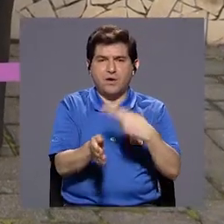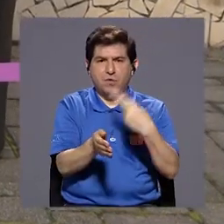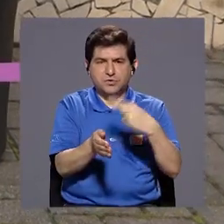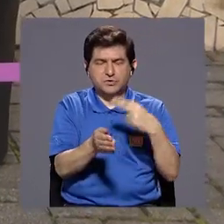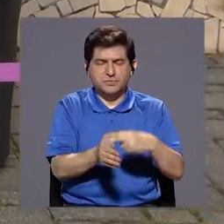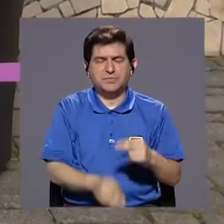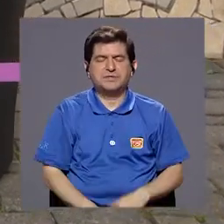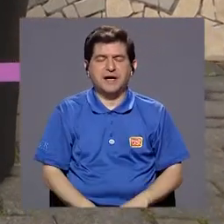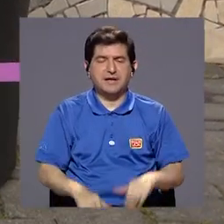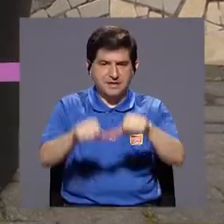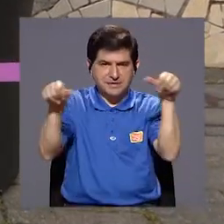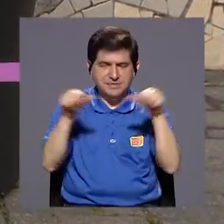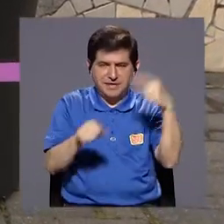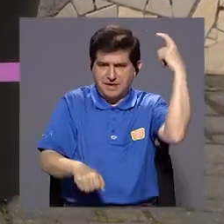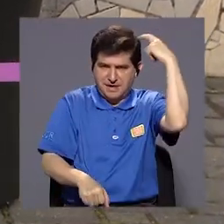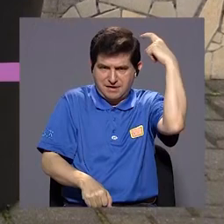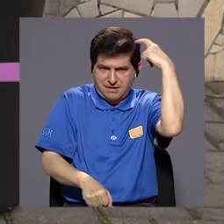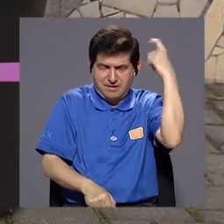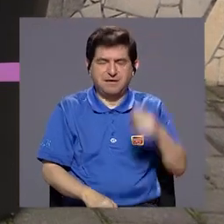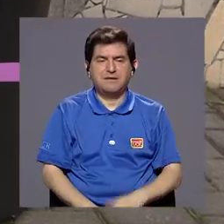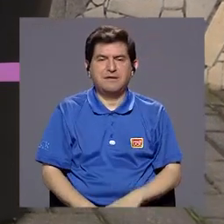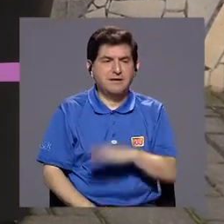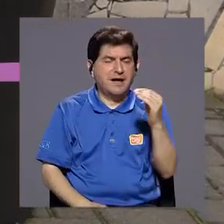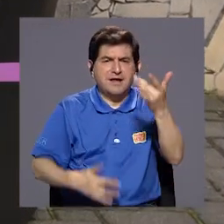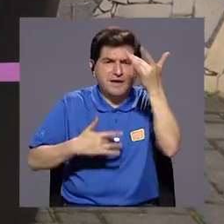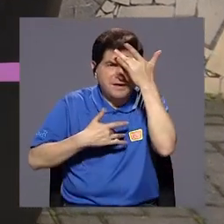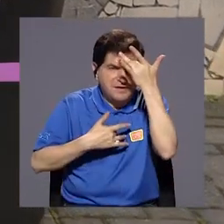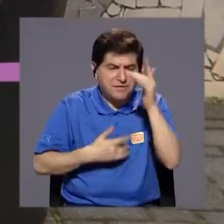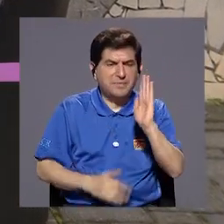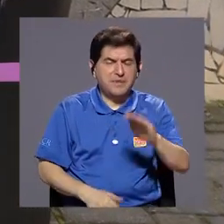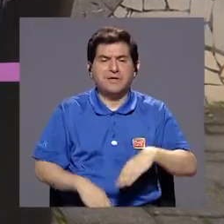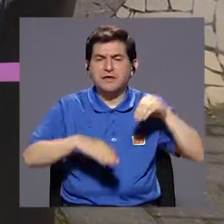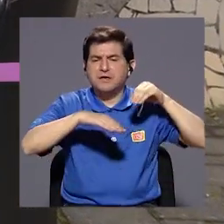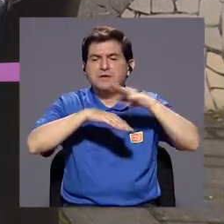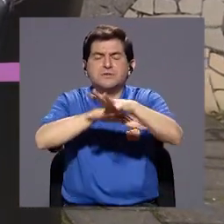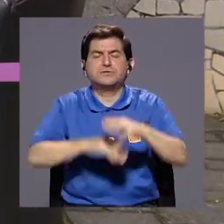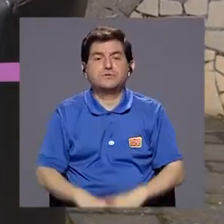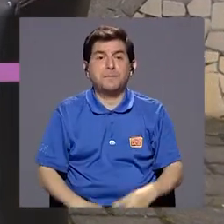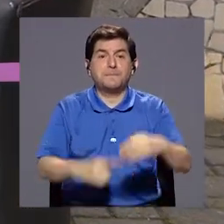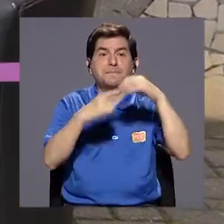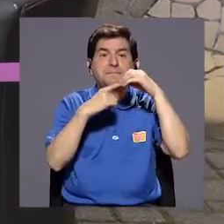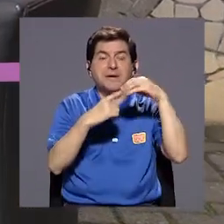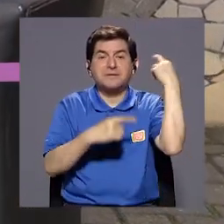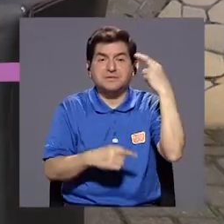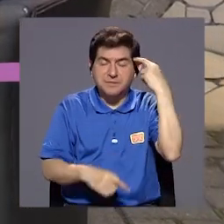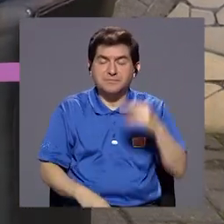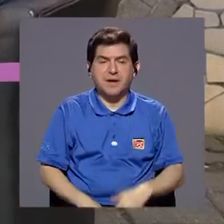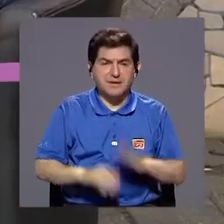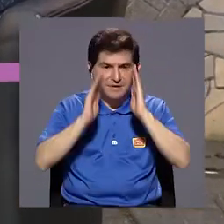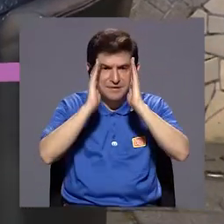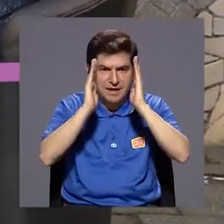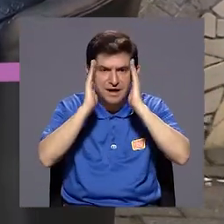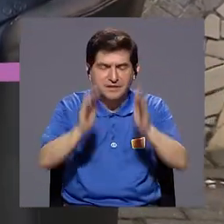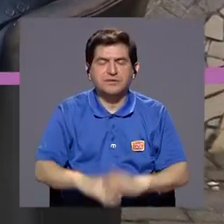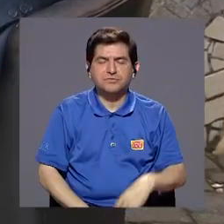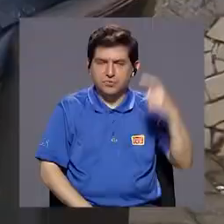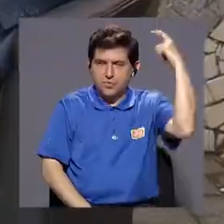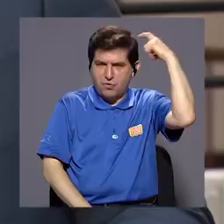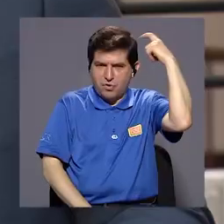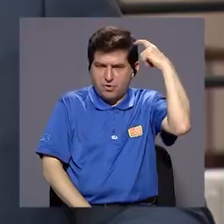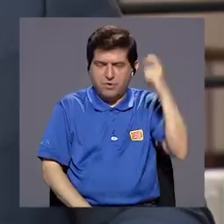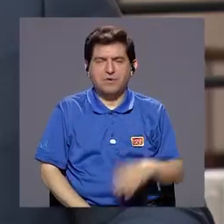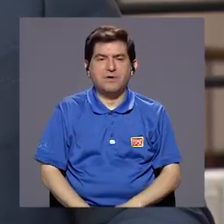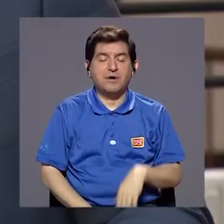Social, y en general, tanto la enfermedad como sus secuelas es de los principales motivos de consulta en las consultas de